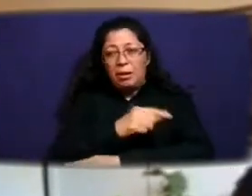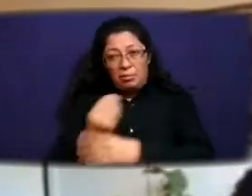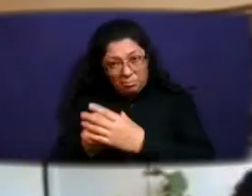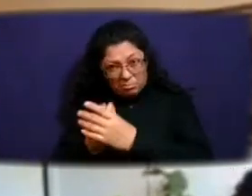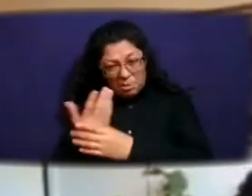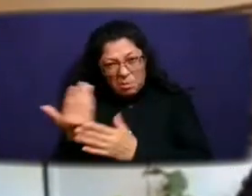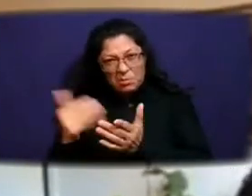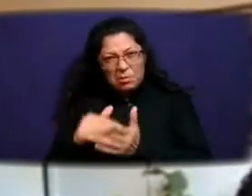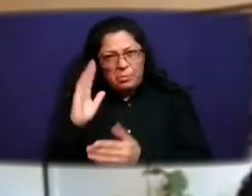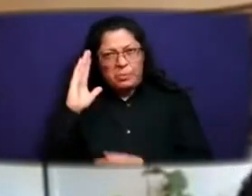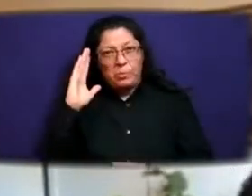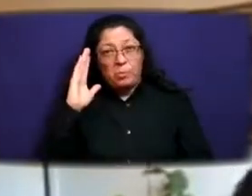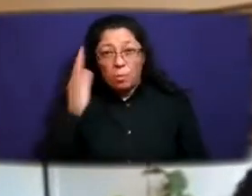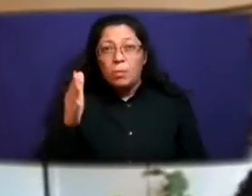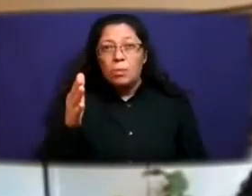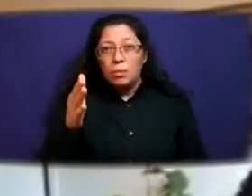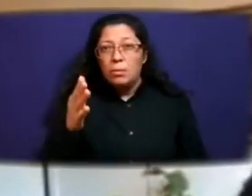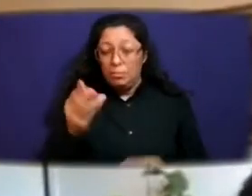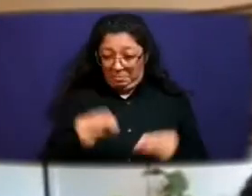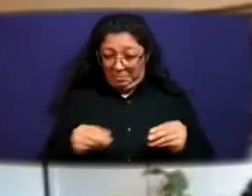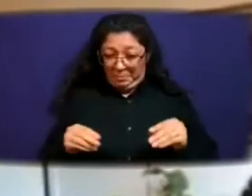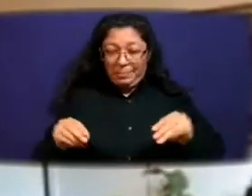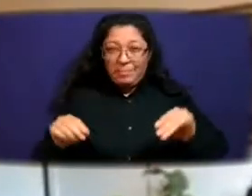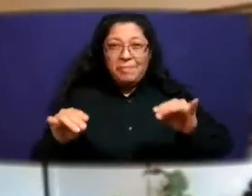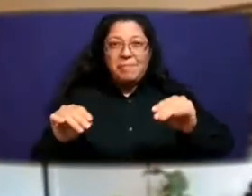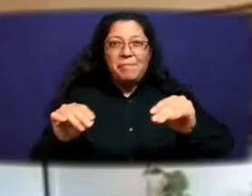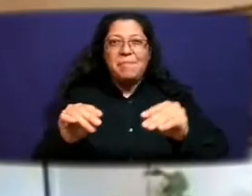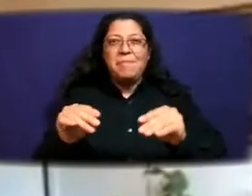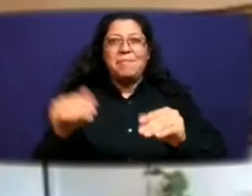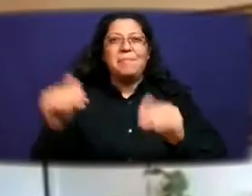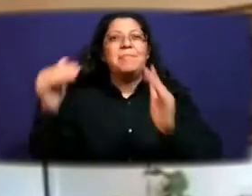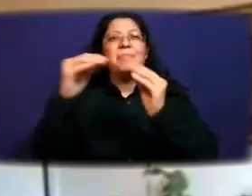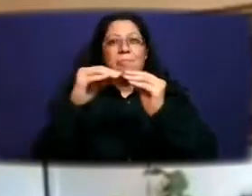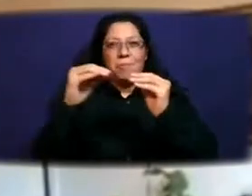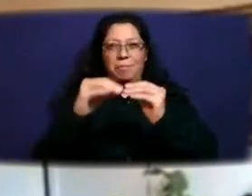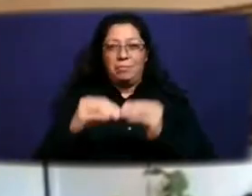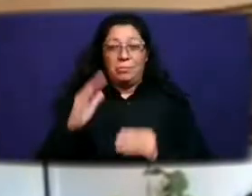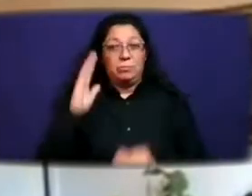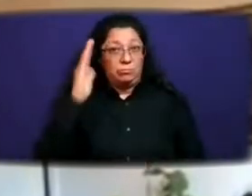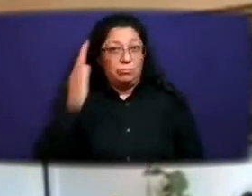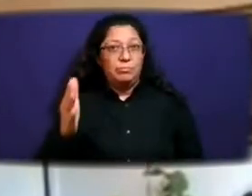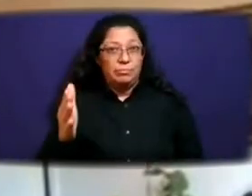preocupes, vamos a plantar más cosas, me dijo.